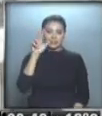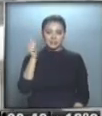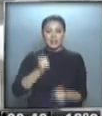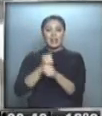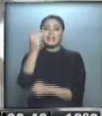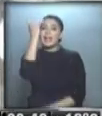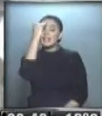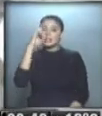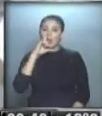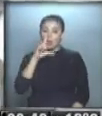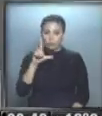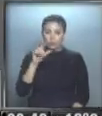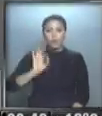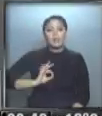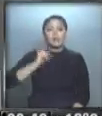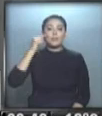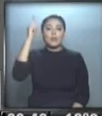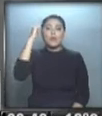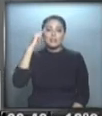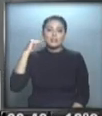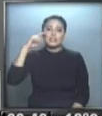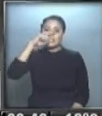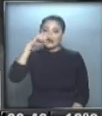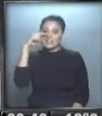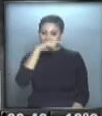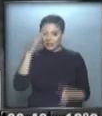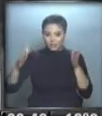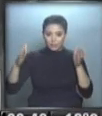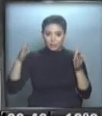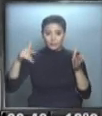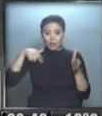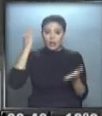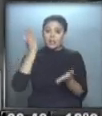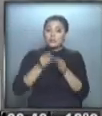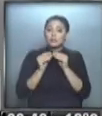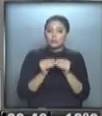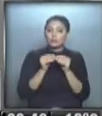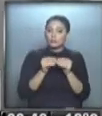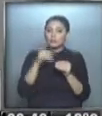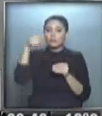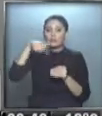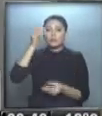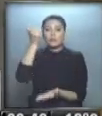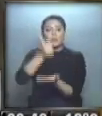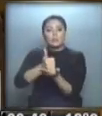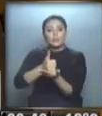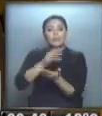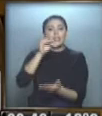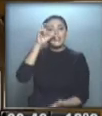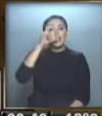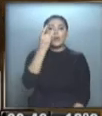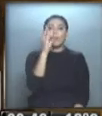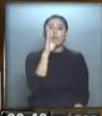el 15 de junio de 1977. La causa está en manos de María Servini de